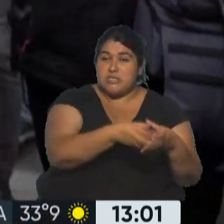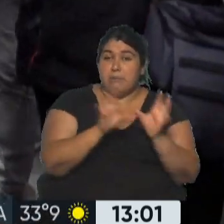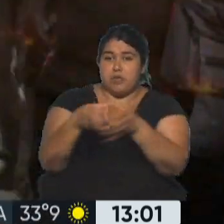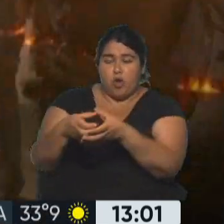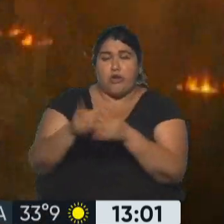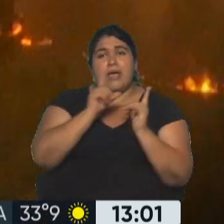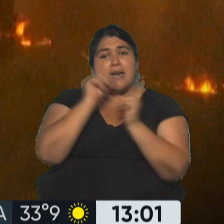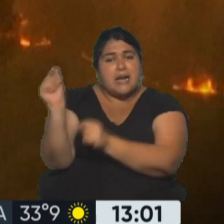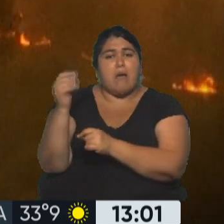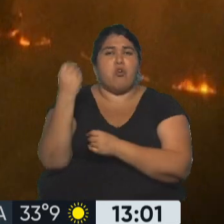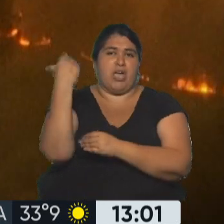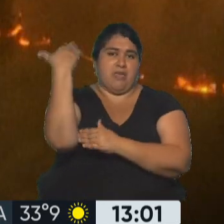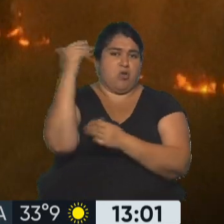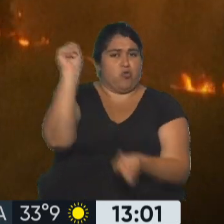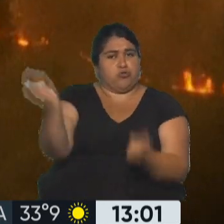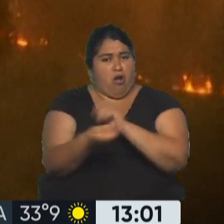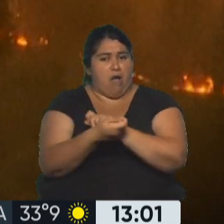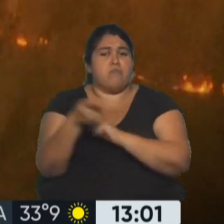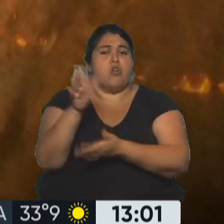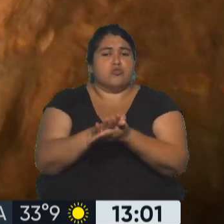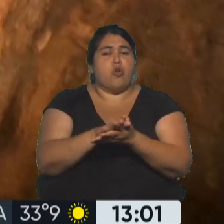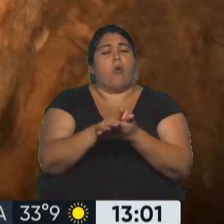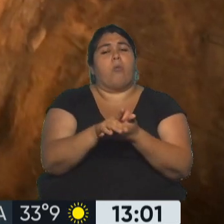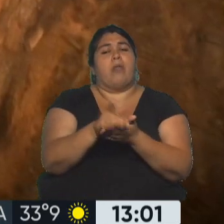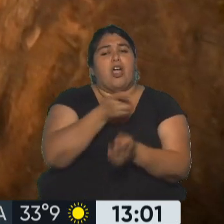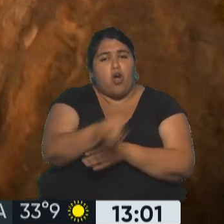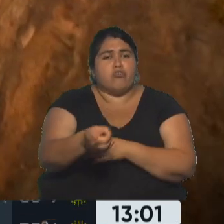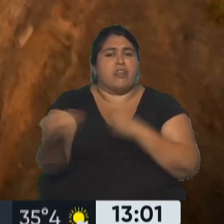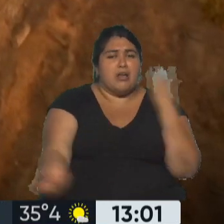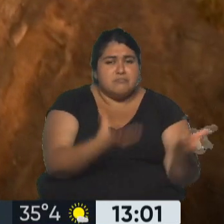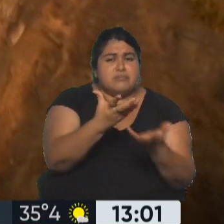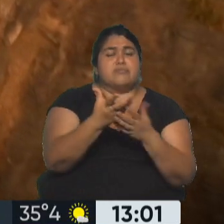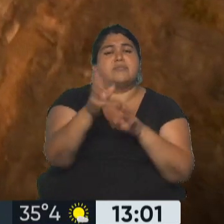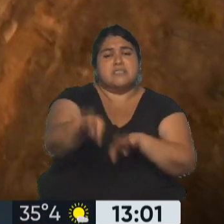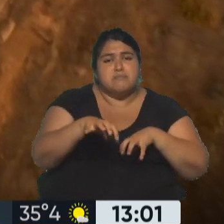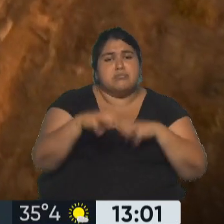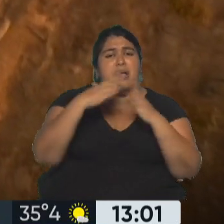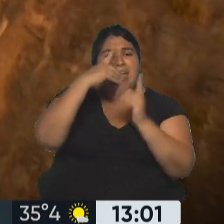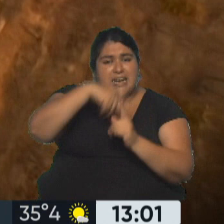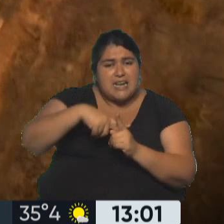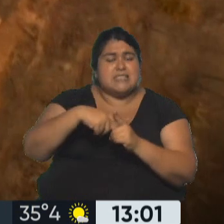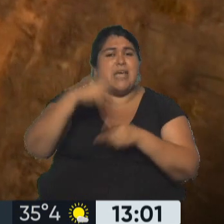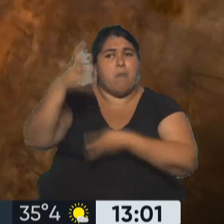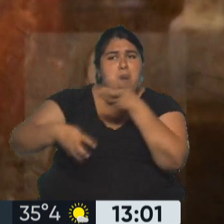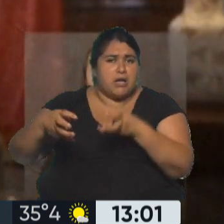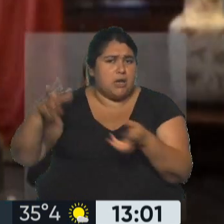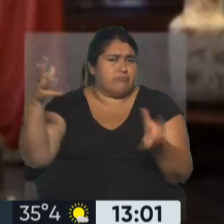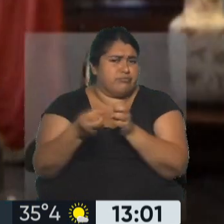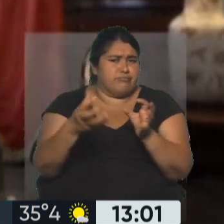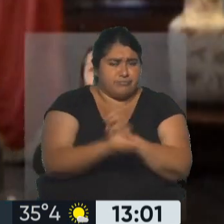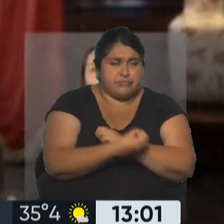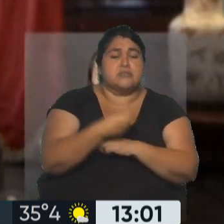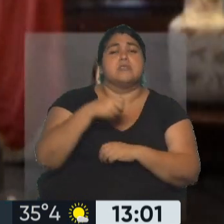cuestionan a Boric el cambio de discurso con relación a atentados incendiarios que afectan a iglesias, chacras y maquinaria agrícola en esa conflictiva región.